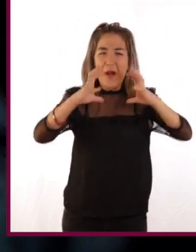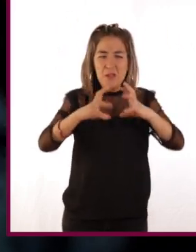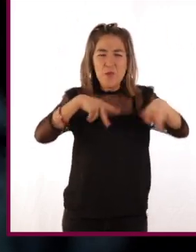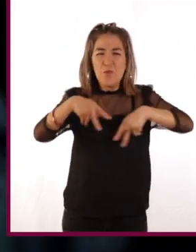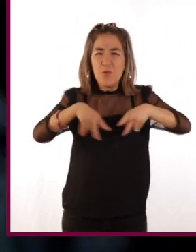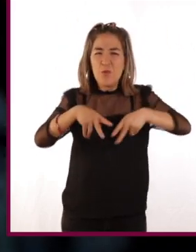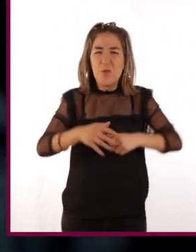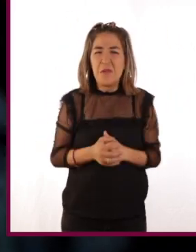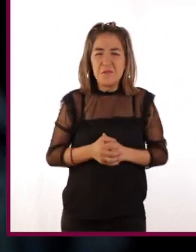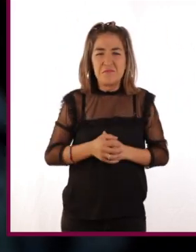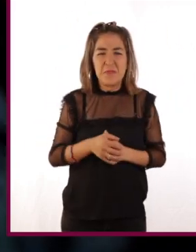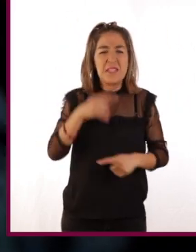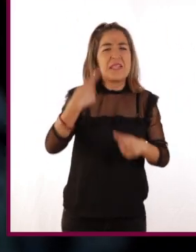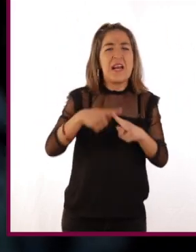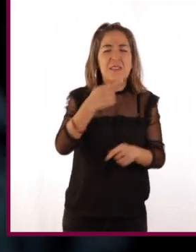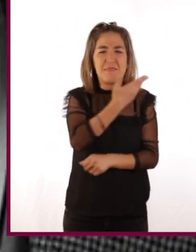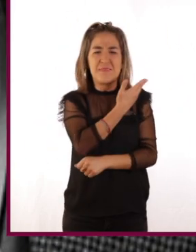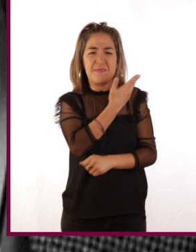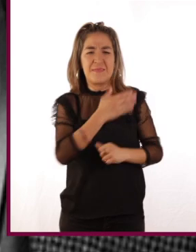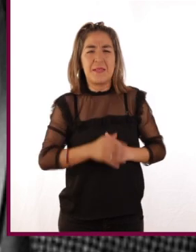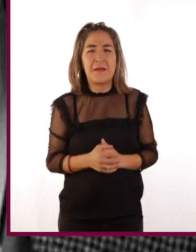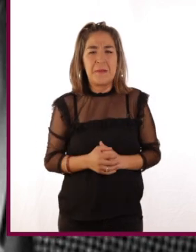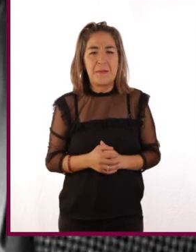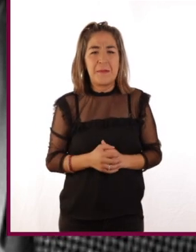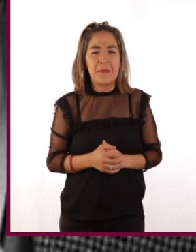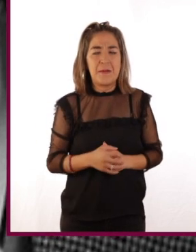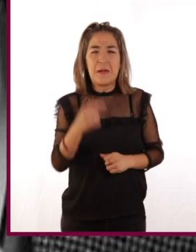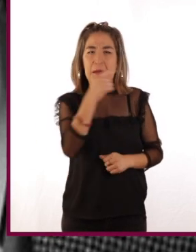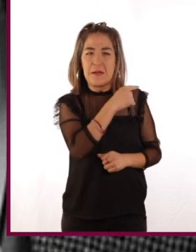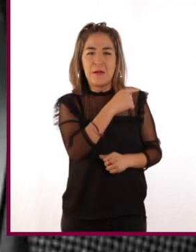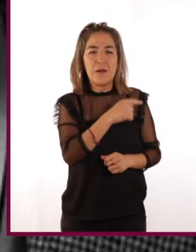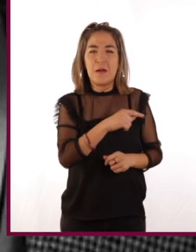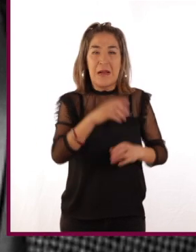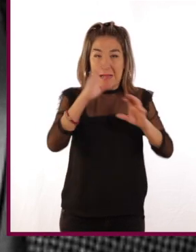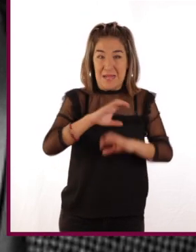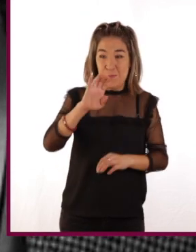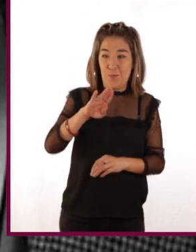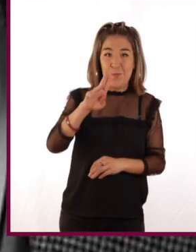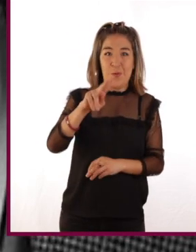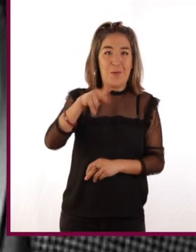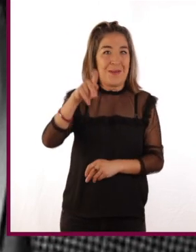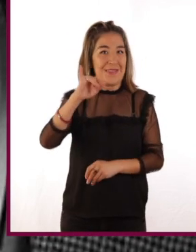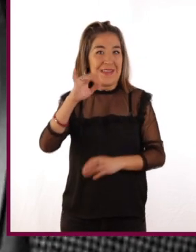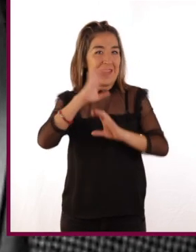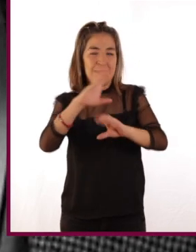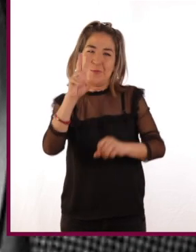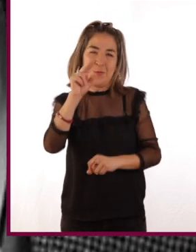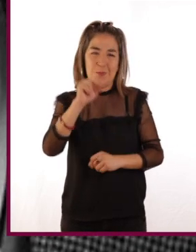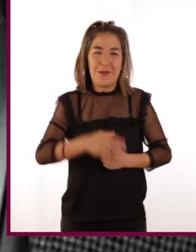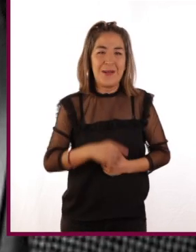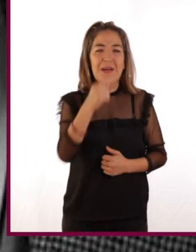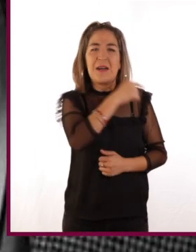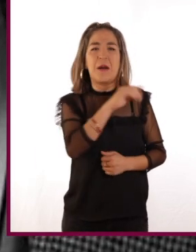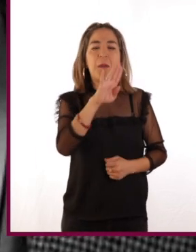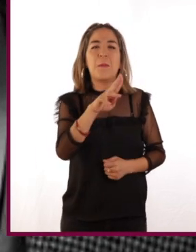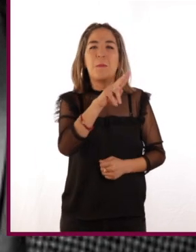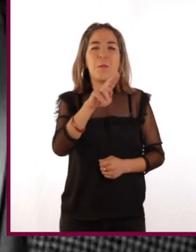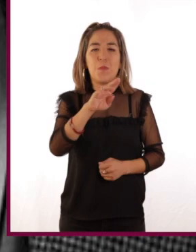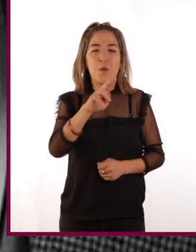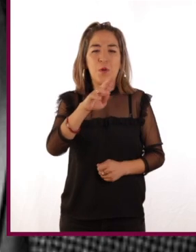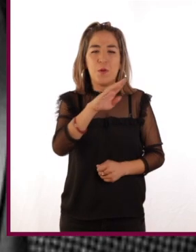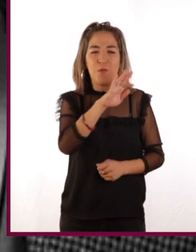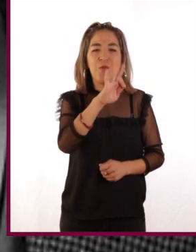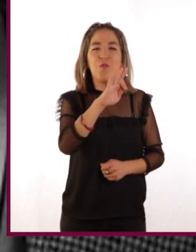un balón de fútbol? ¿Quién es el Bucky? Bueno, ese Bucky que canta no. ¿Quién es el diseñador y